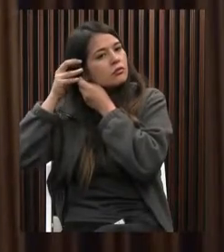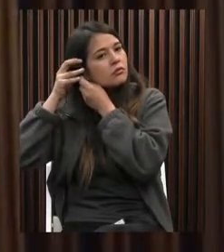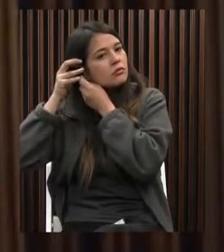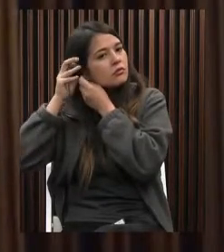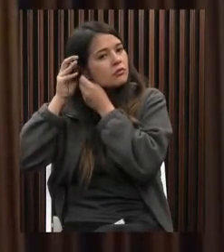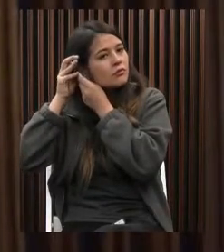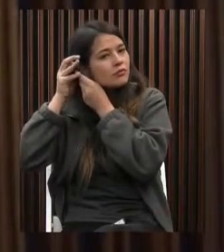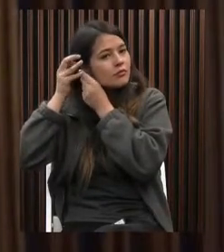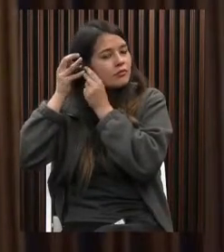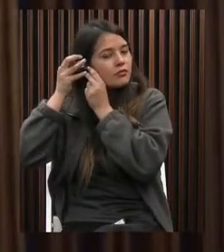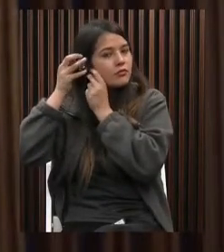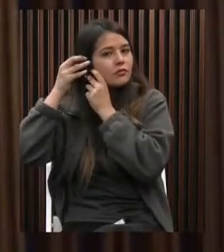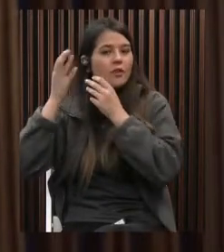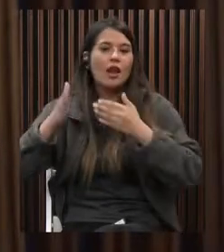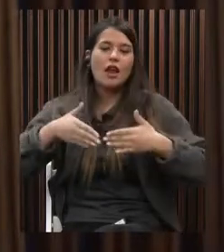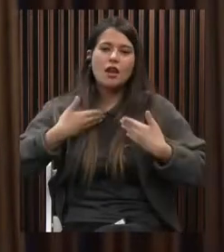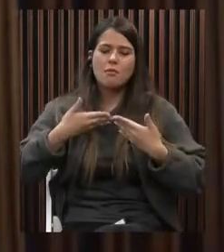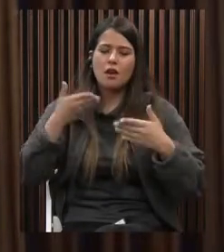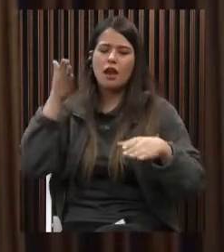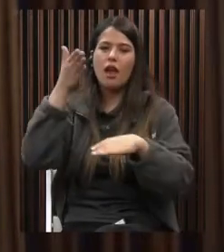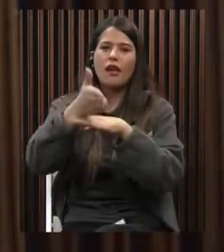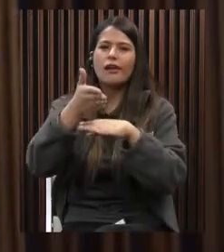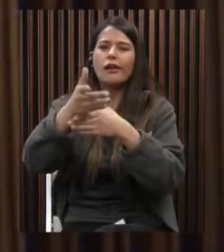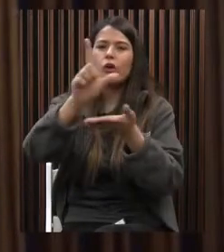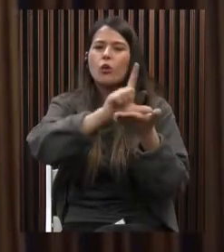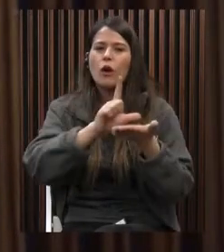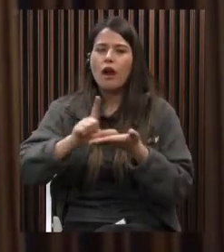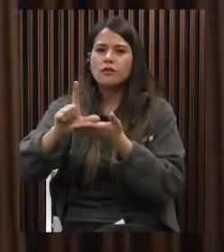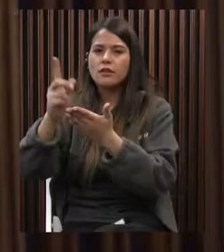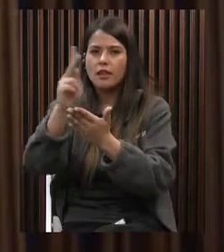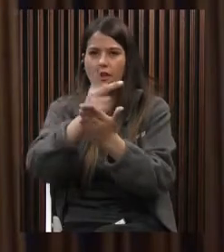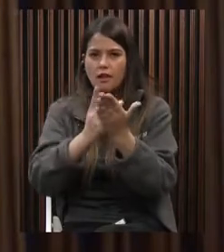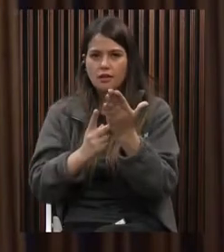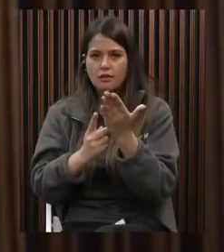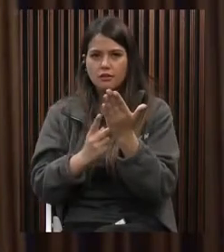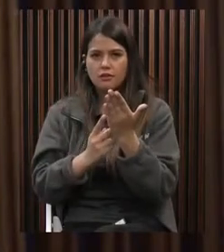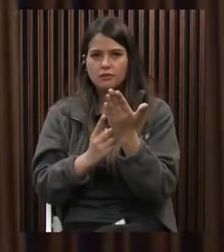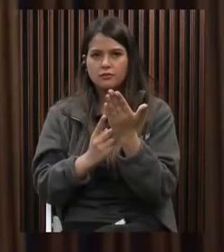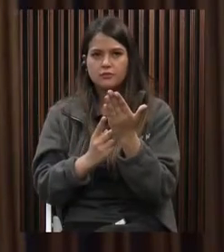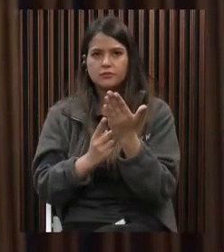o a diseminarse en espacios culturales. Existe